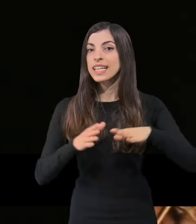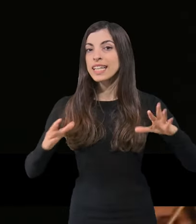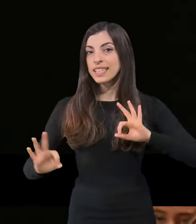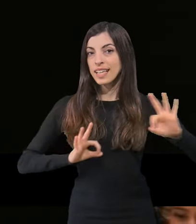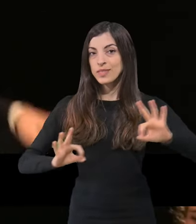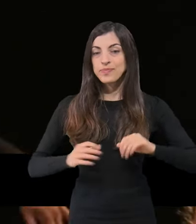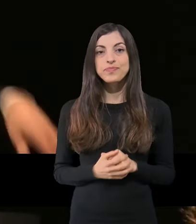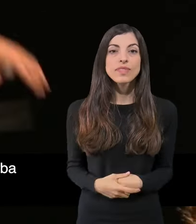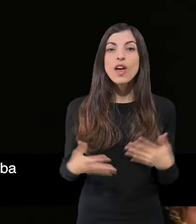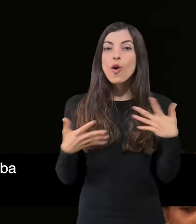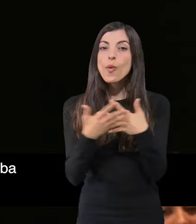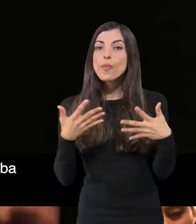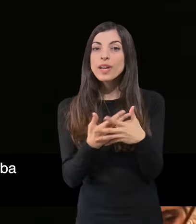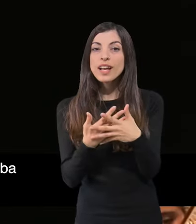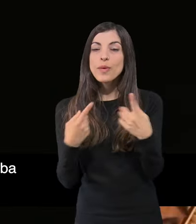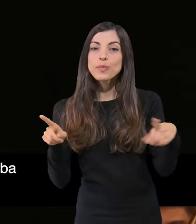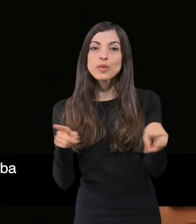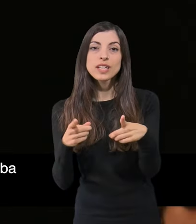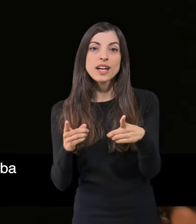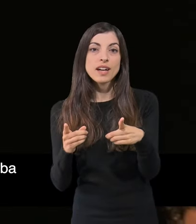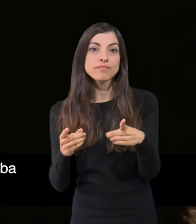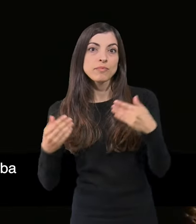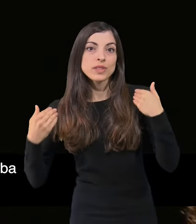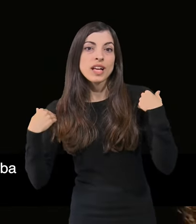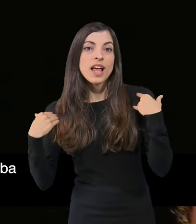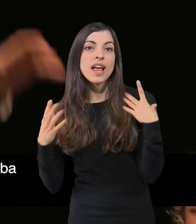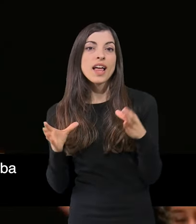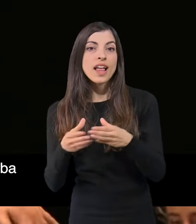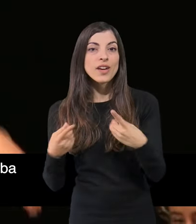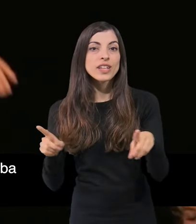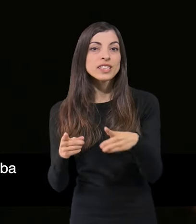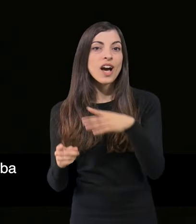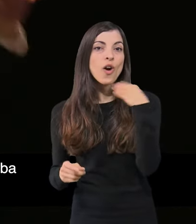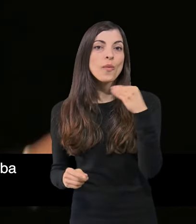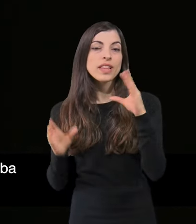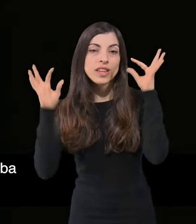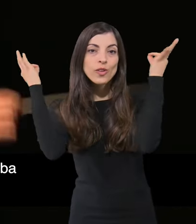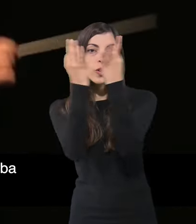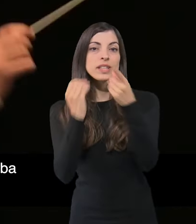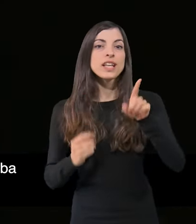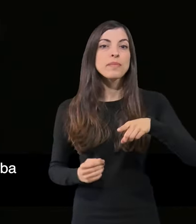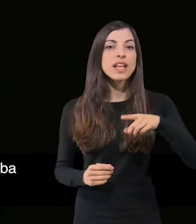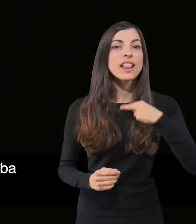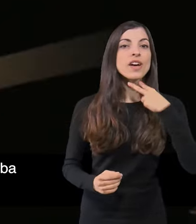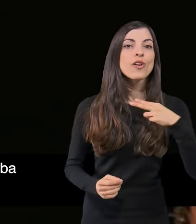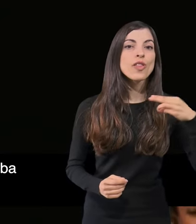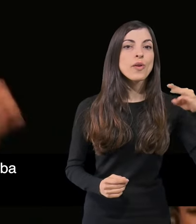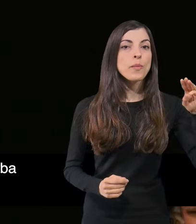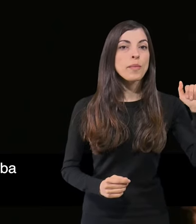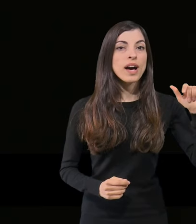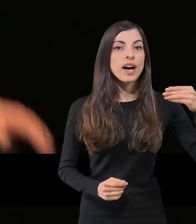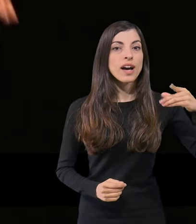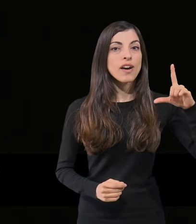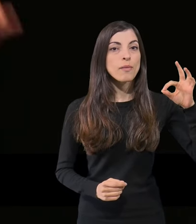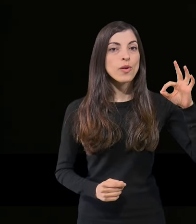Teatro. Una fusión de música a cargo de la Orquesta Joven de Córdoba y la voz del tenor Pablo García